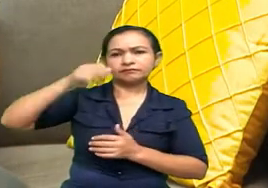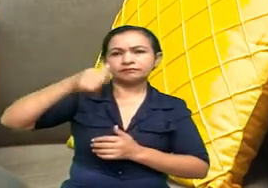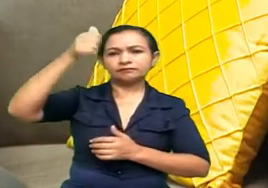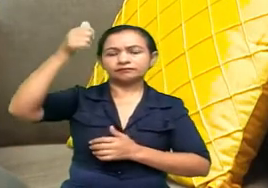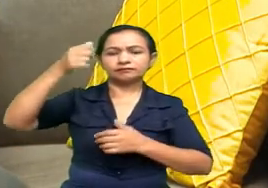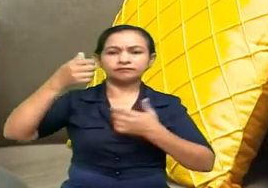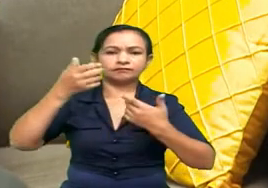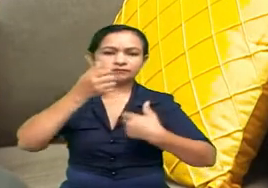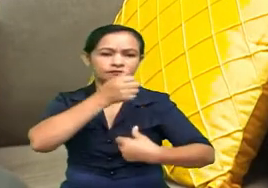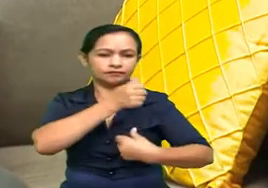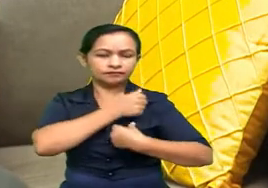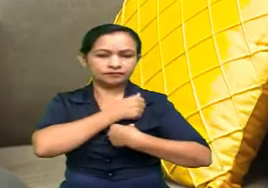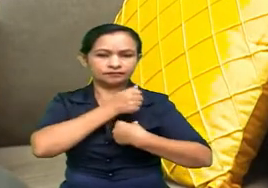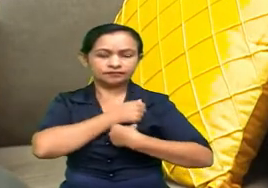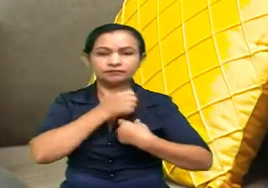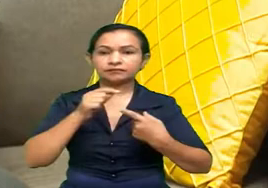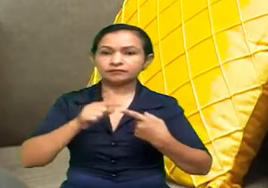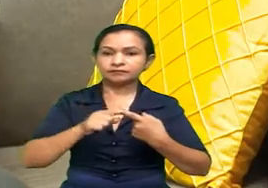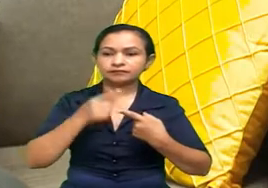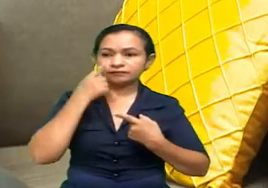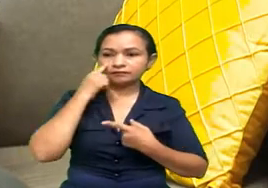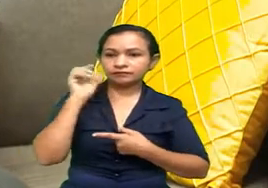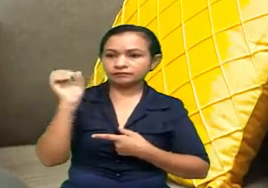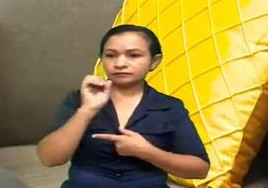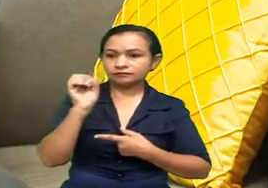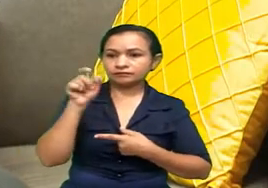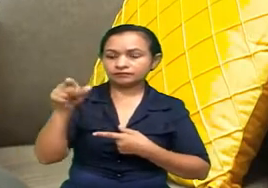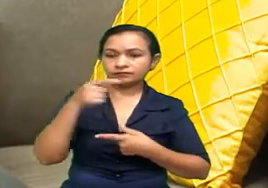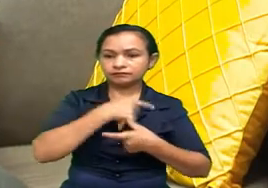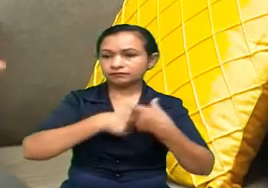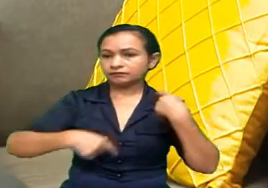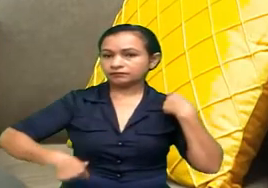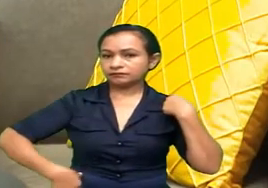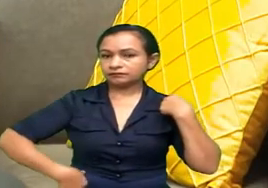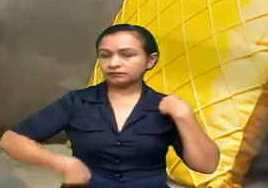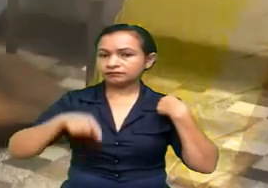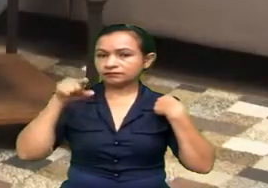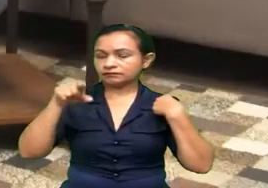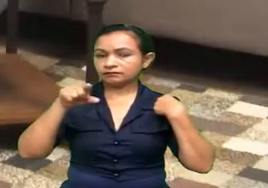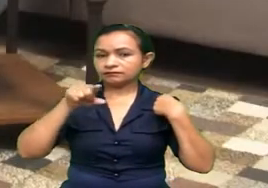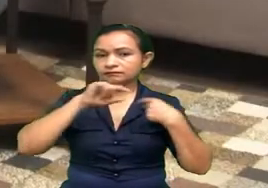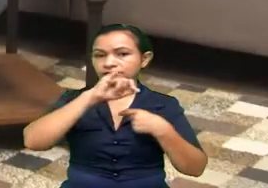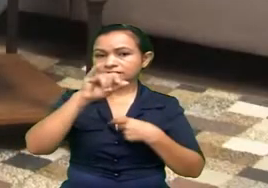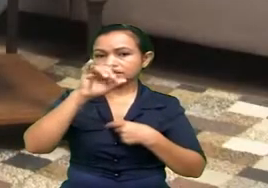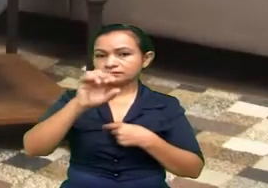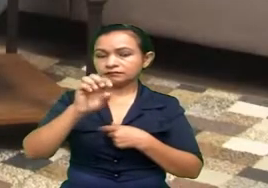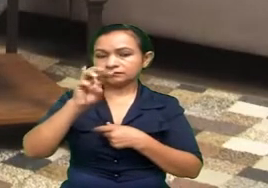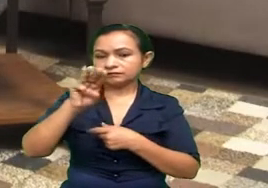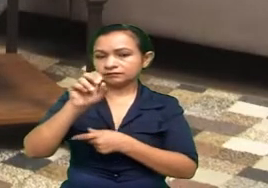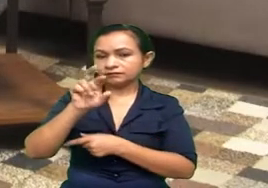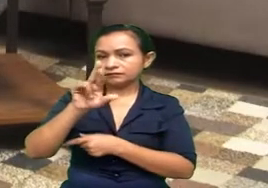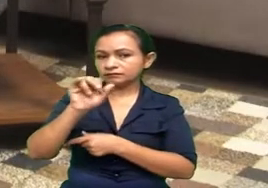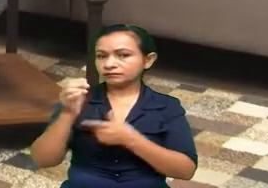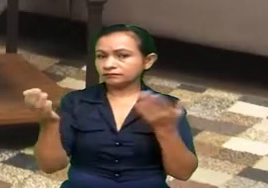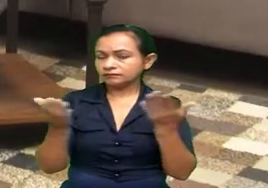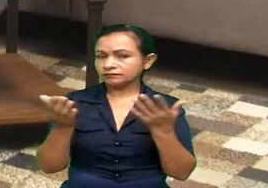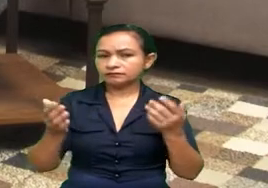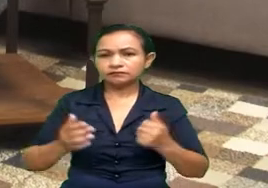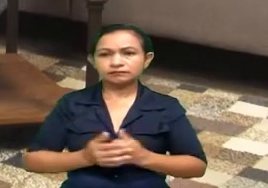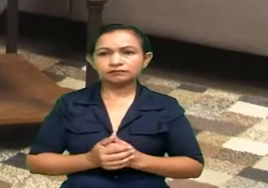se desconocía la presidencia del general José María Estrada. Sí.